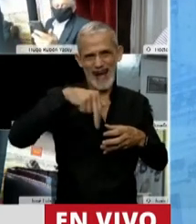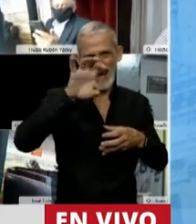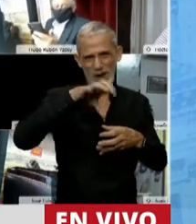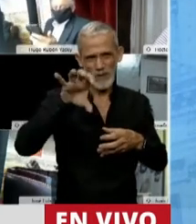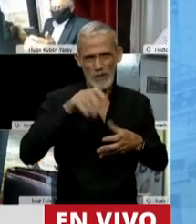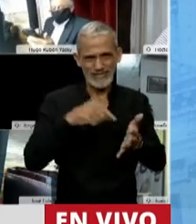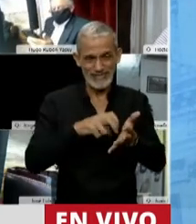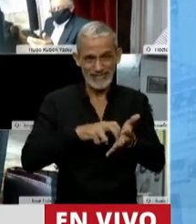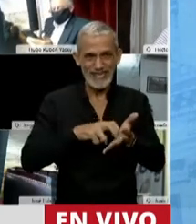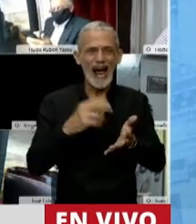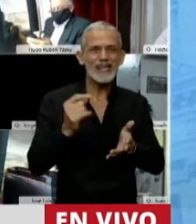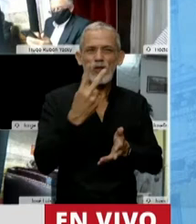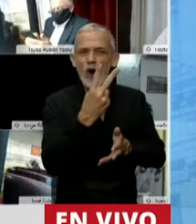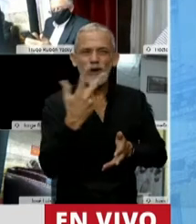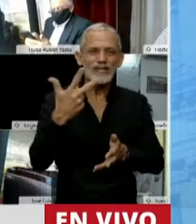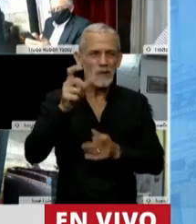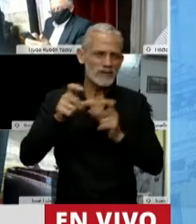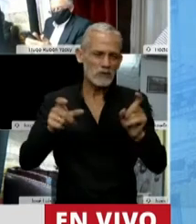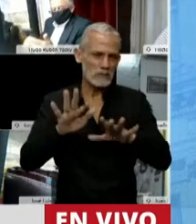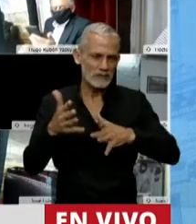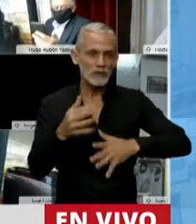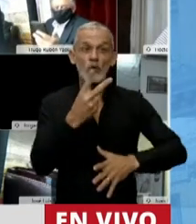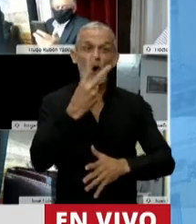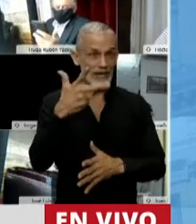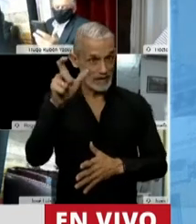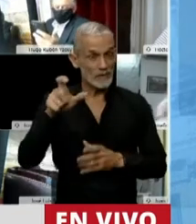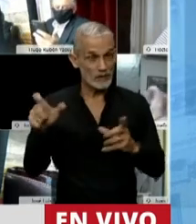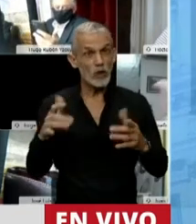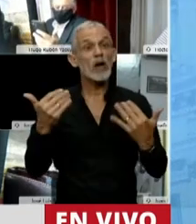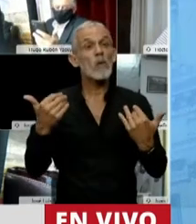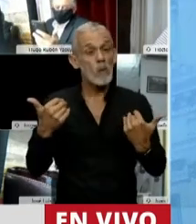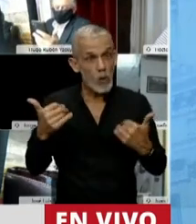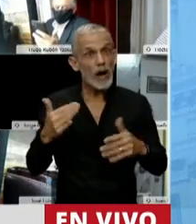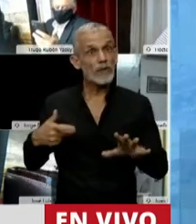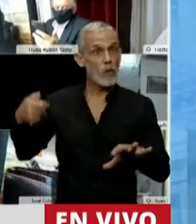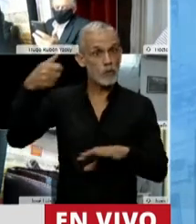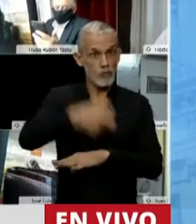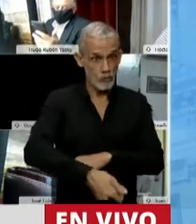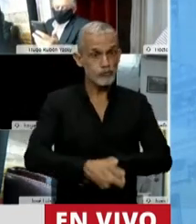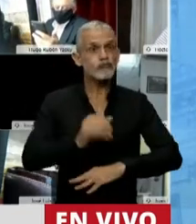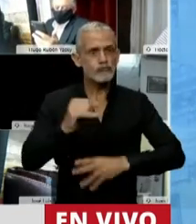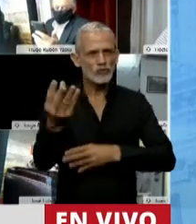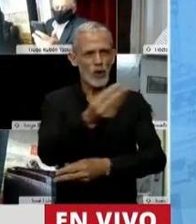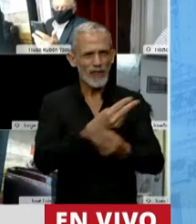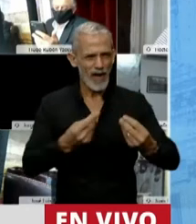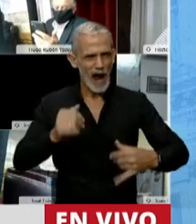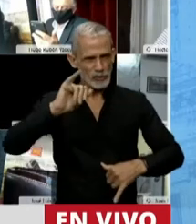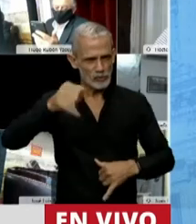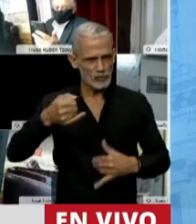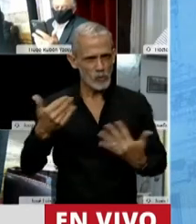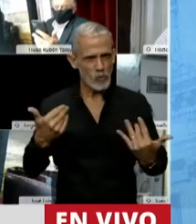tenemos dos o tres personas que van a poder hacer este aporte solidario